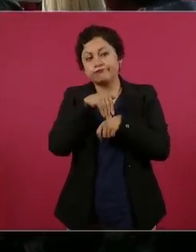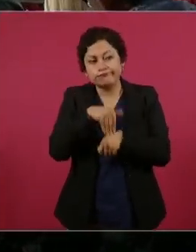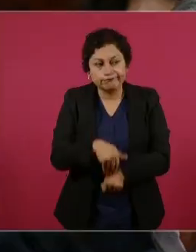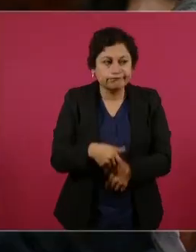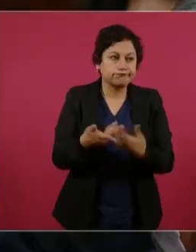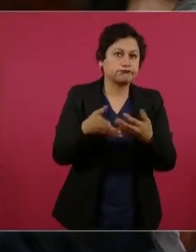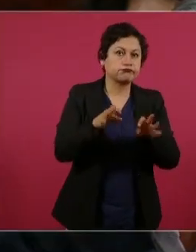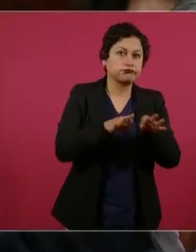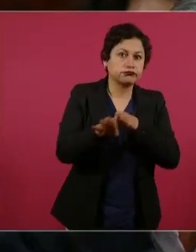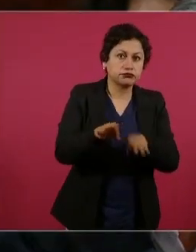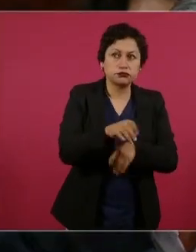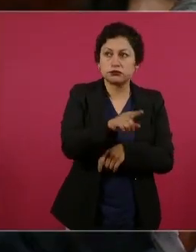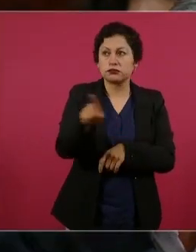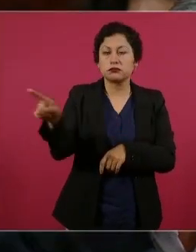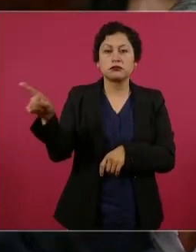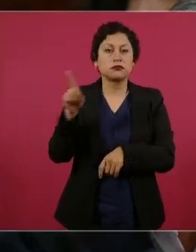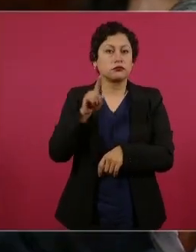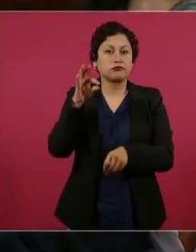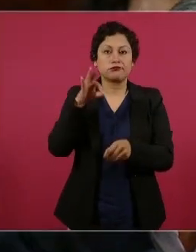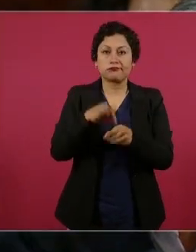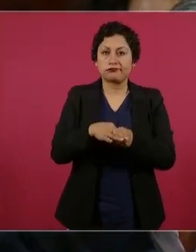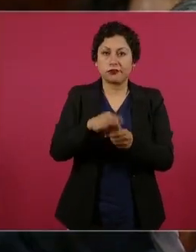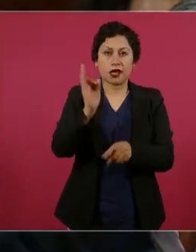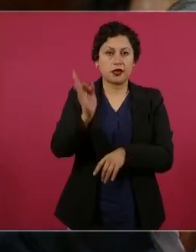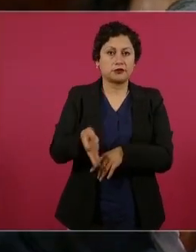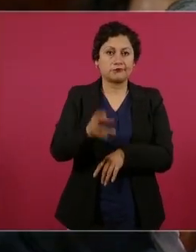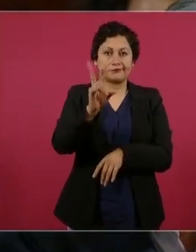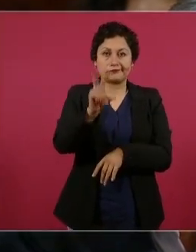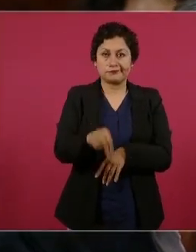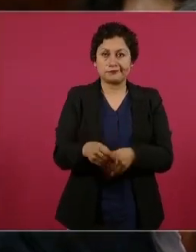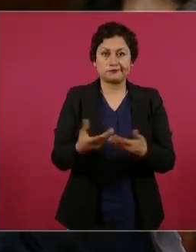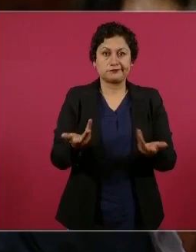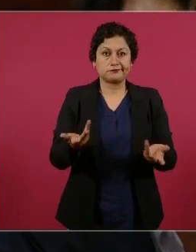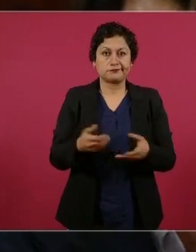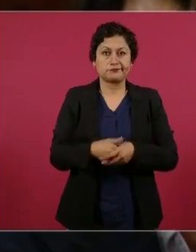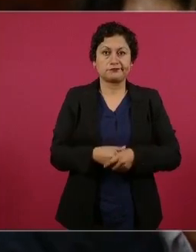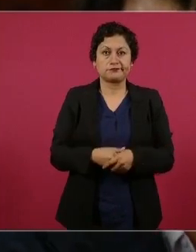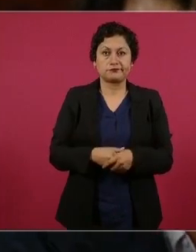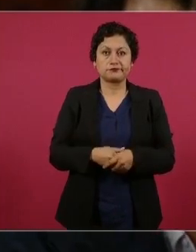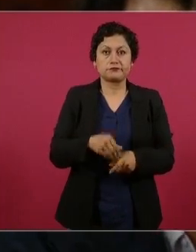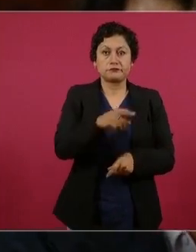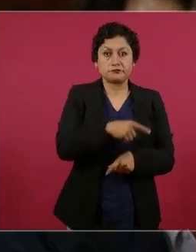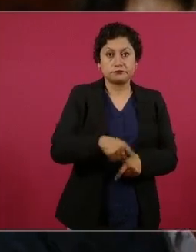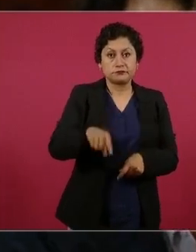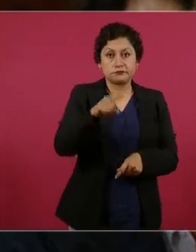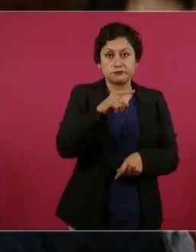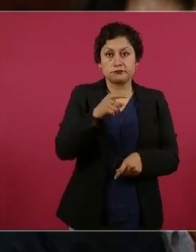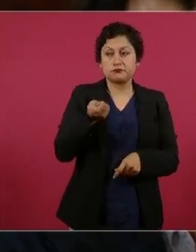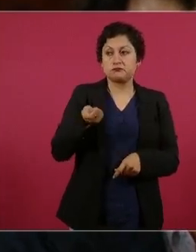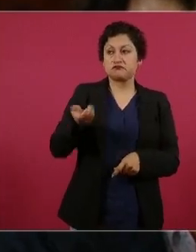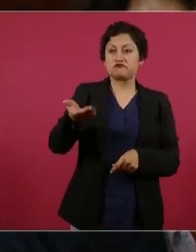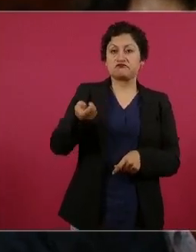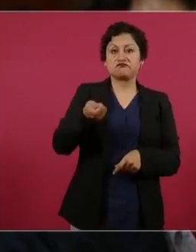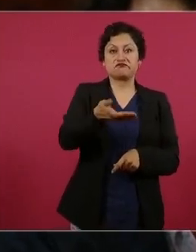les permitieron votar y llamándolos